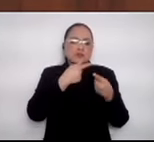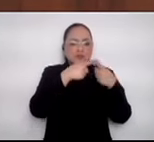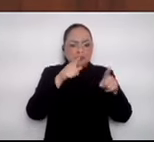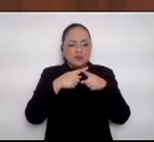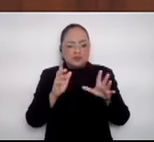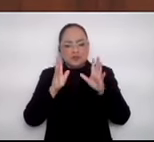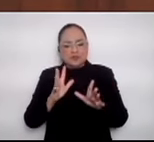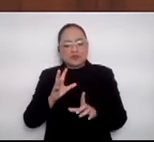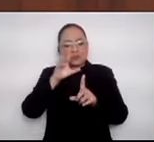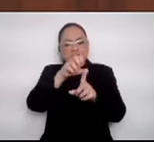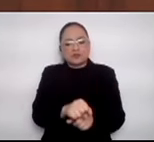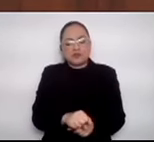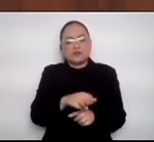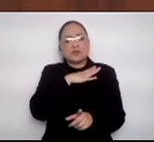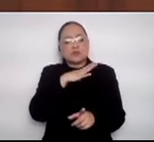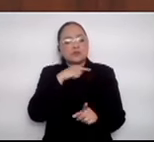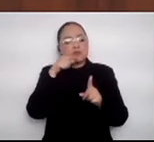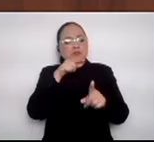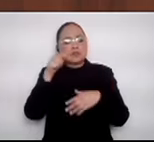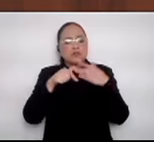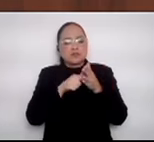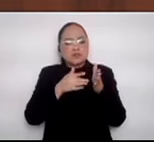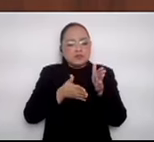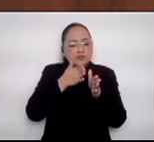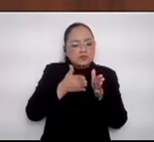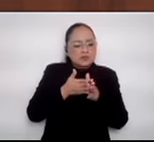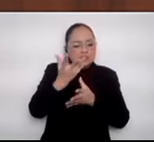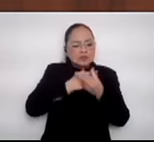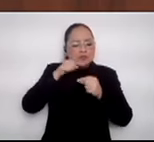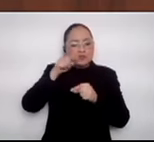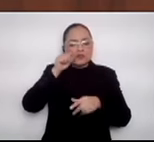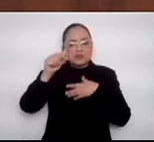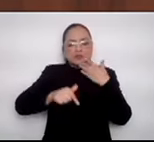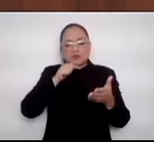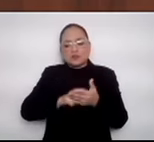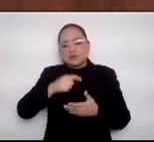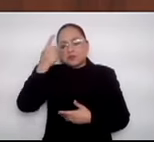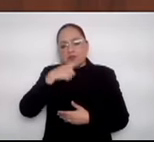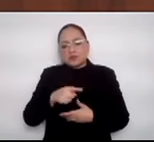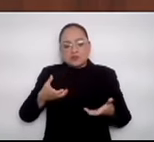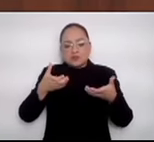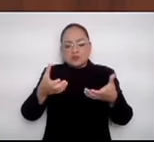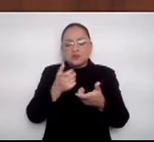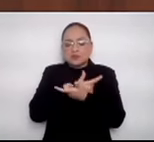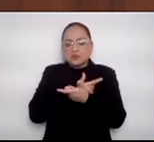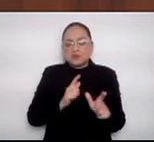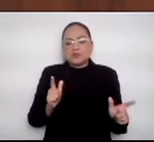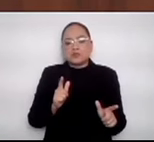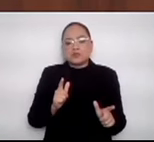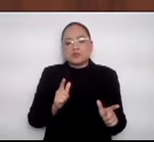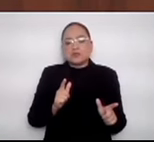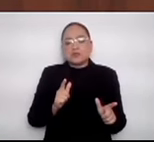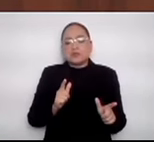proyecto de rehabilitación y conservación de una red carretera libre de los caminos